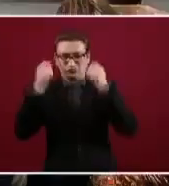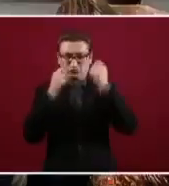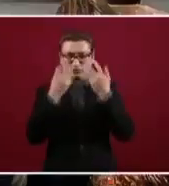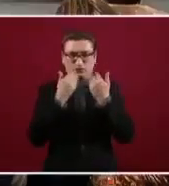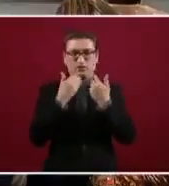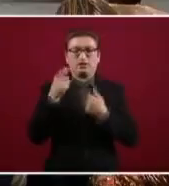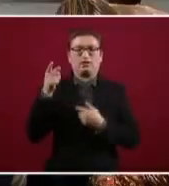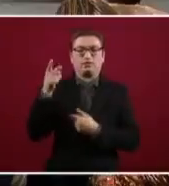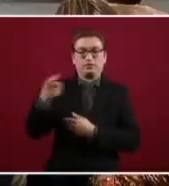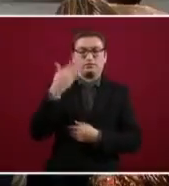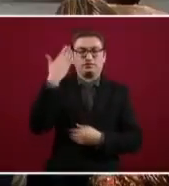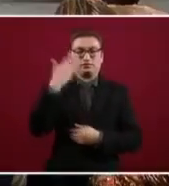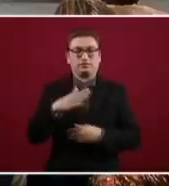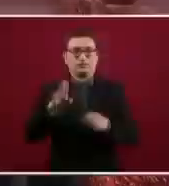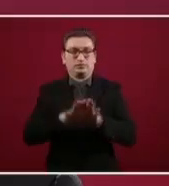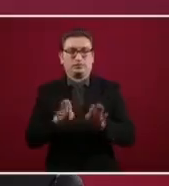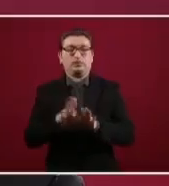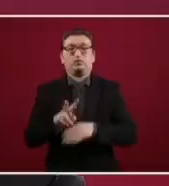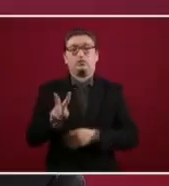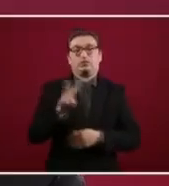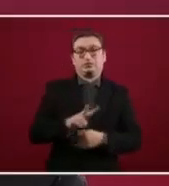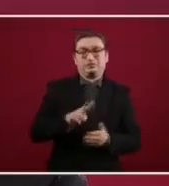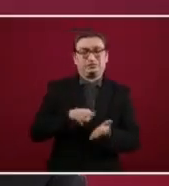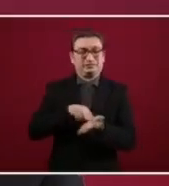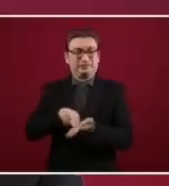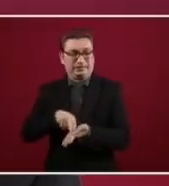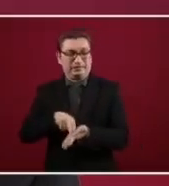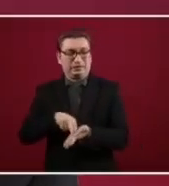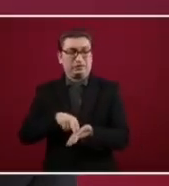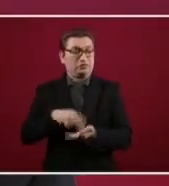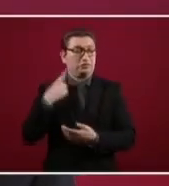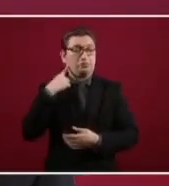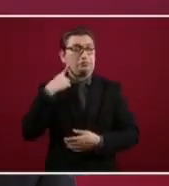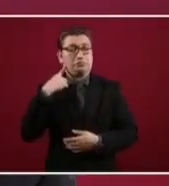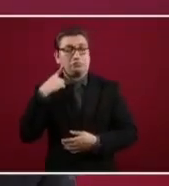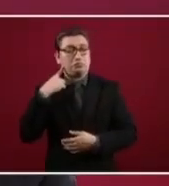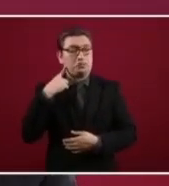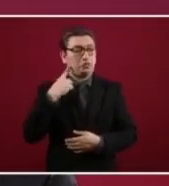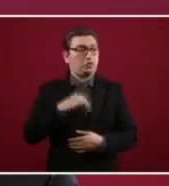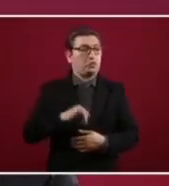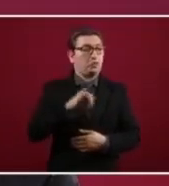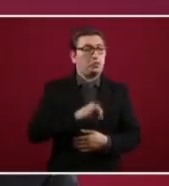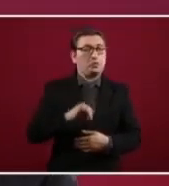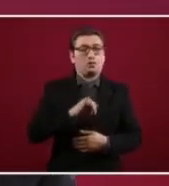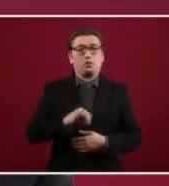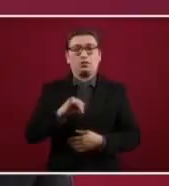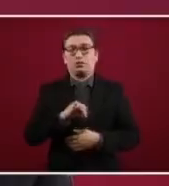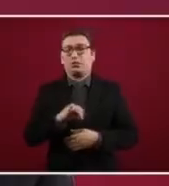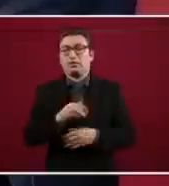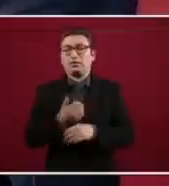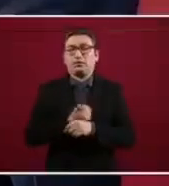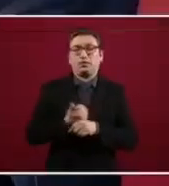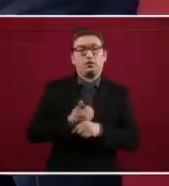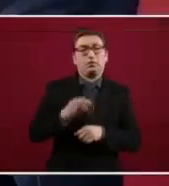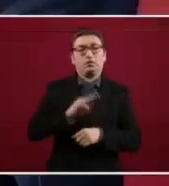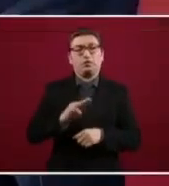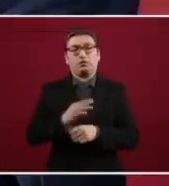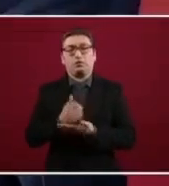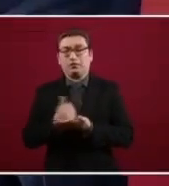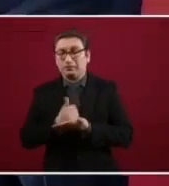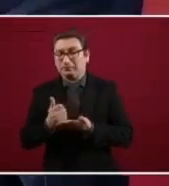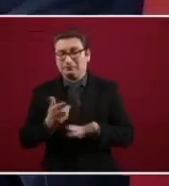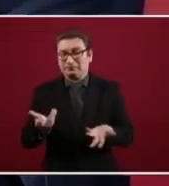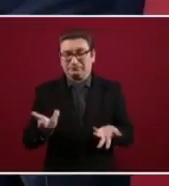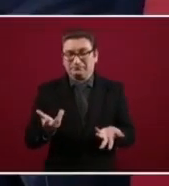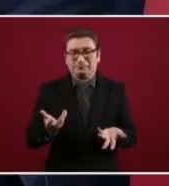que es el black friday o viernes negro y nadie ha oído hablar de un jueves amarillo de un miércoles azul usan inglés